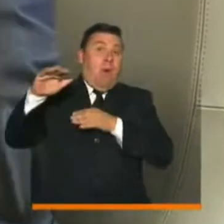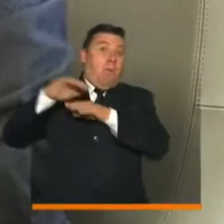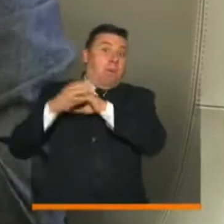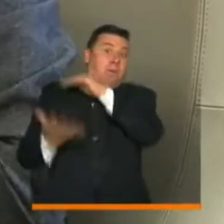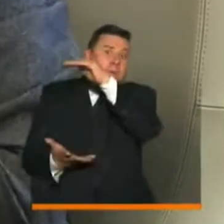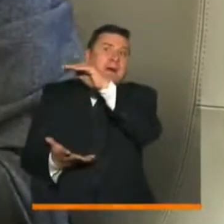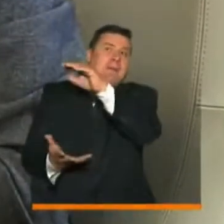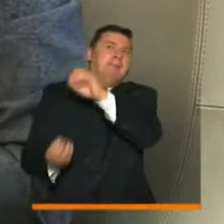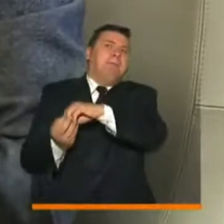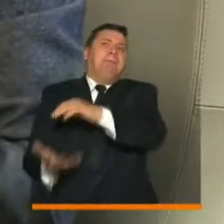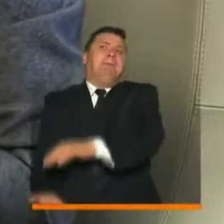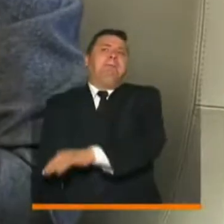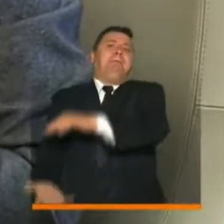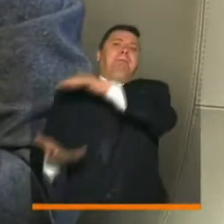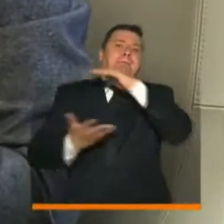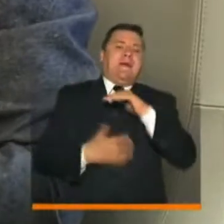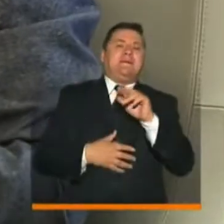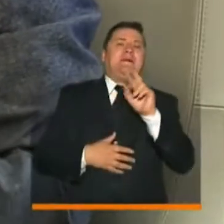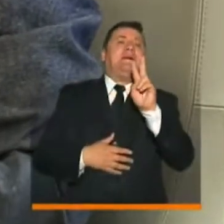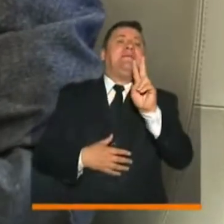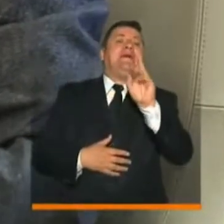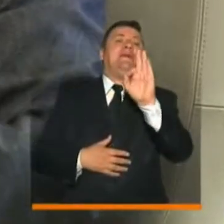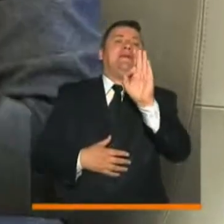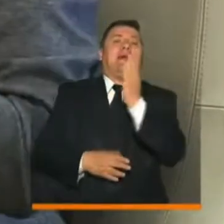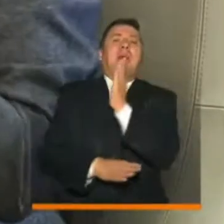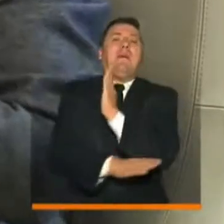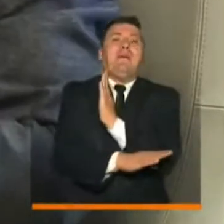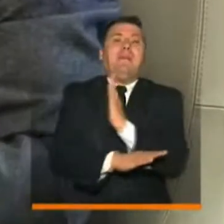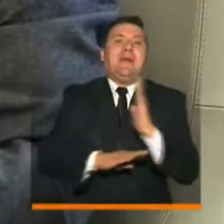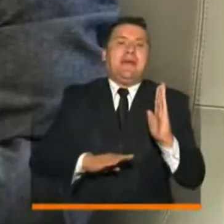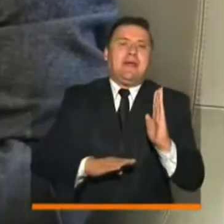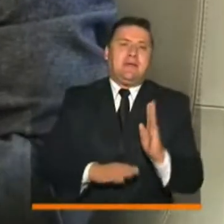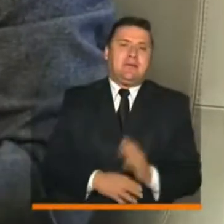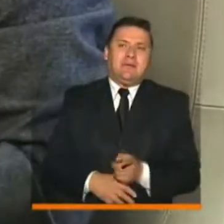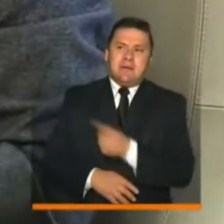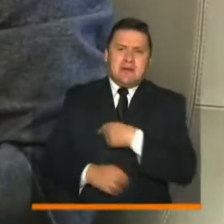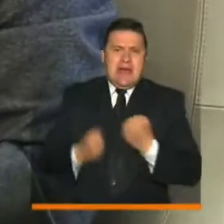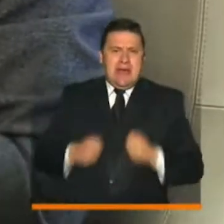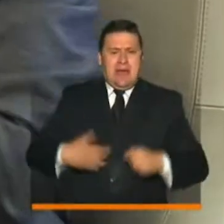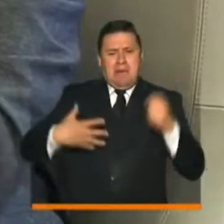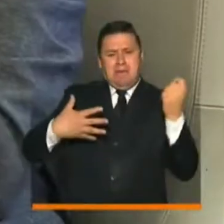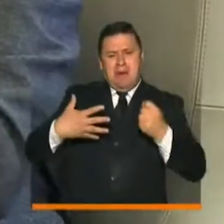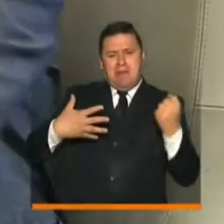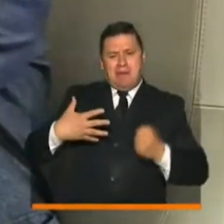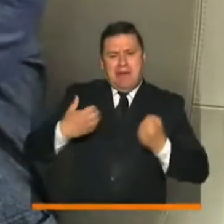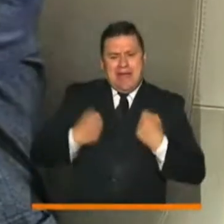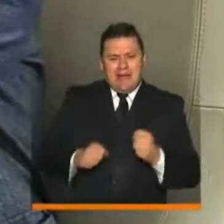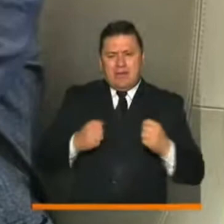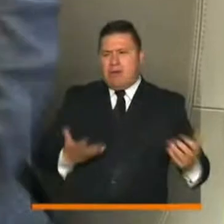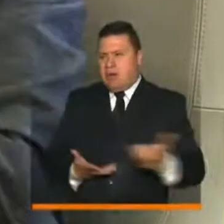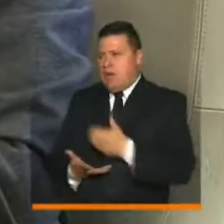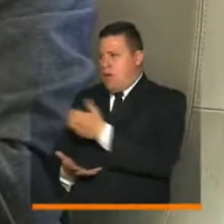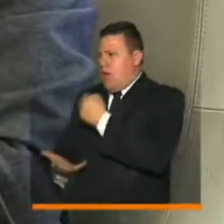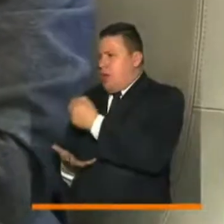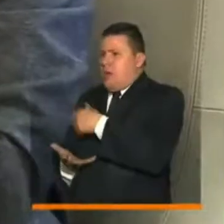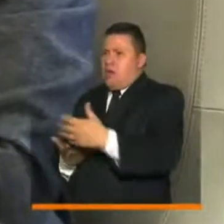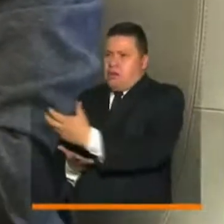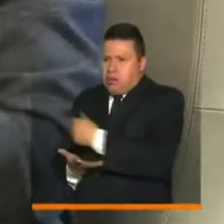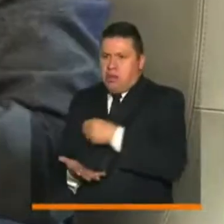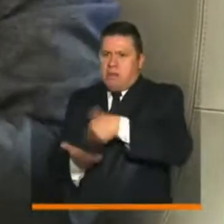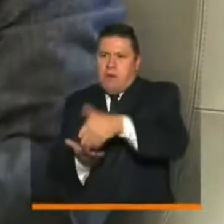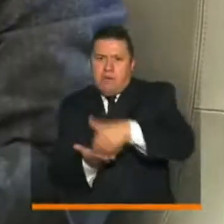nueva liquidez al sistema por más de 23 billones de pesos. Todos esos esfuerzos que hemos venido haciendo de gasto directo,